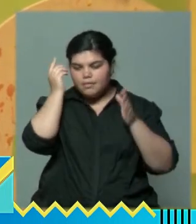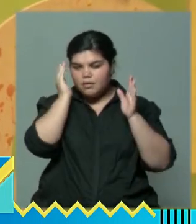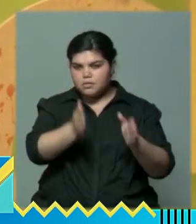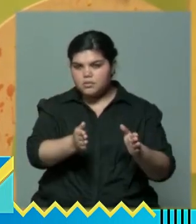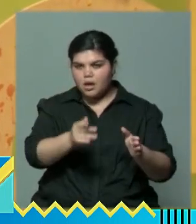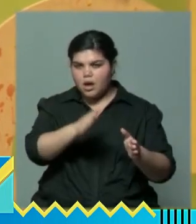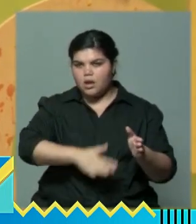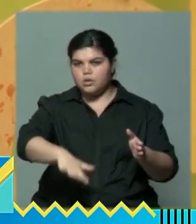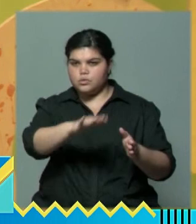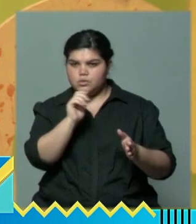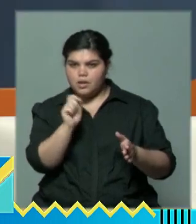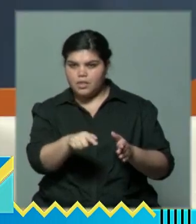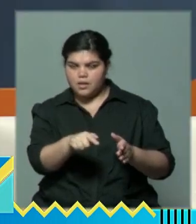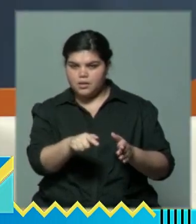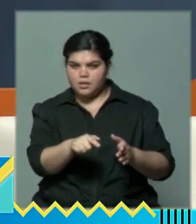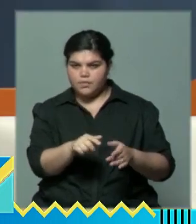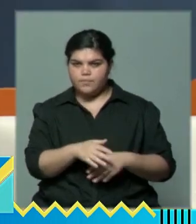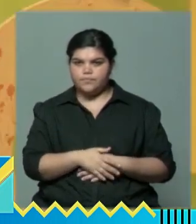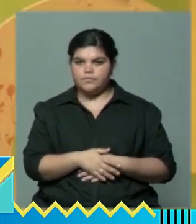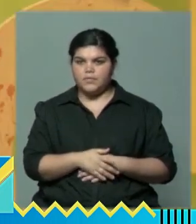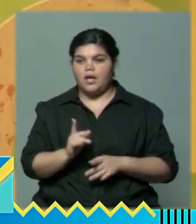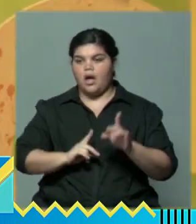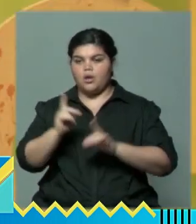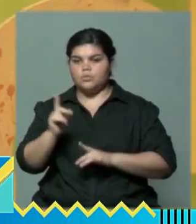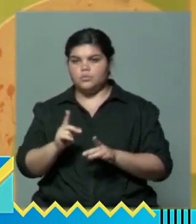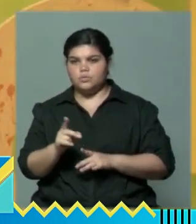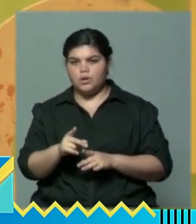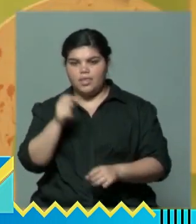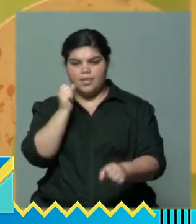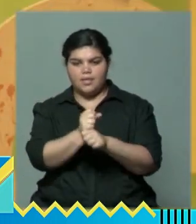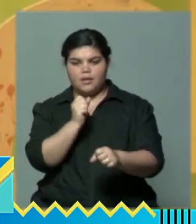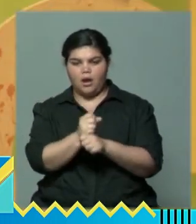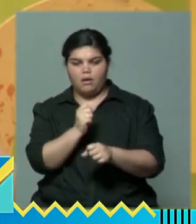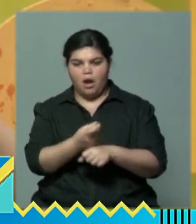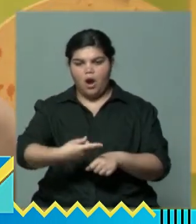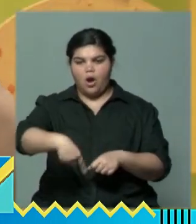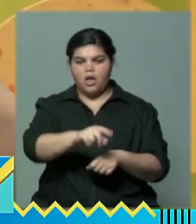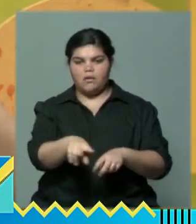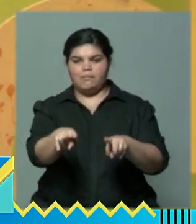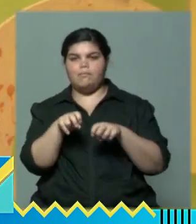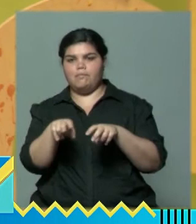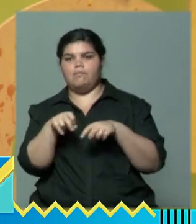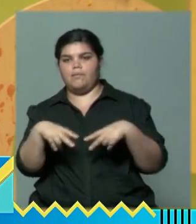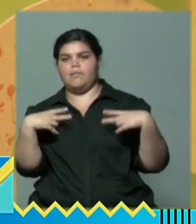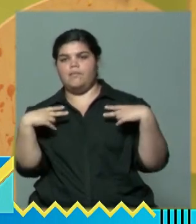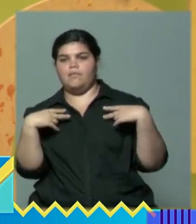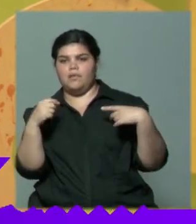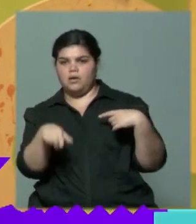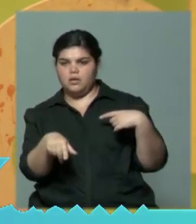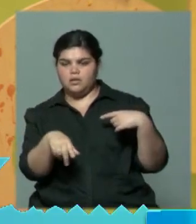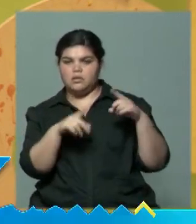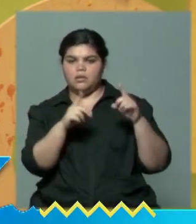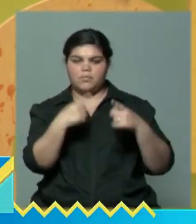sociedad, entre los que viven del trabajo ajeno, de la explotación del trabajo ajeno y de la usurpación de los